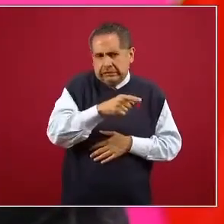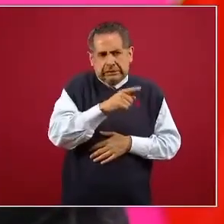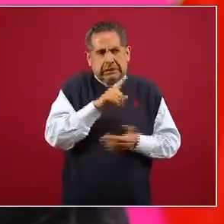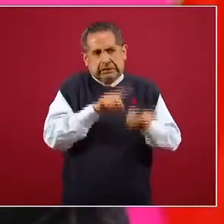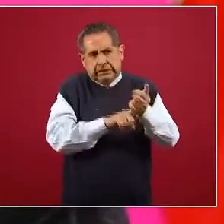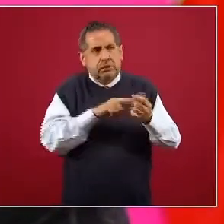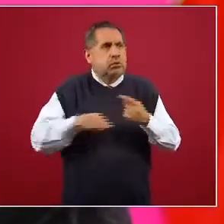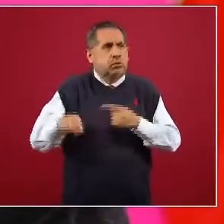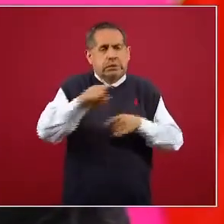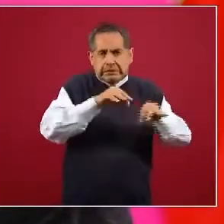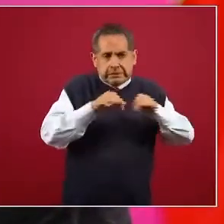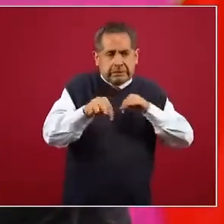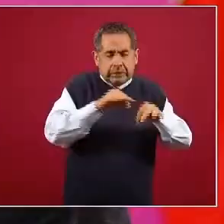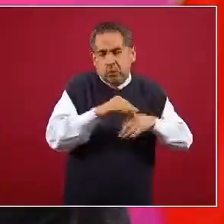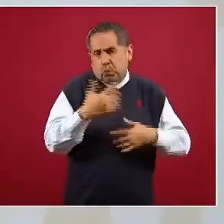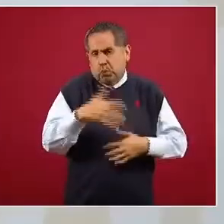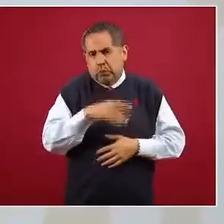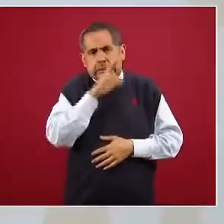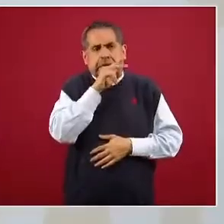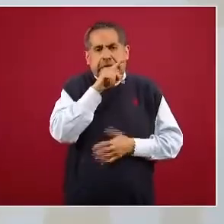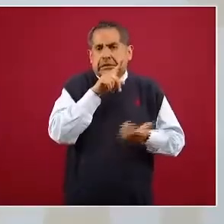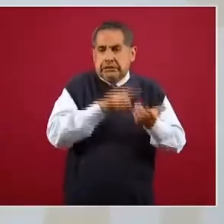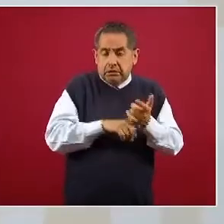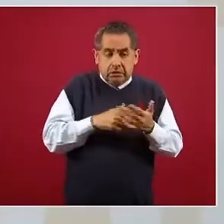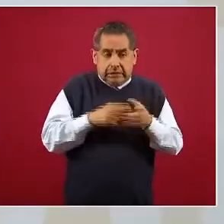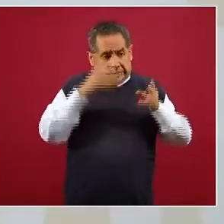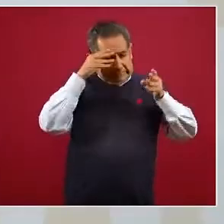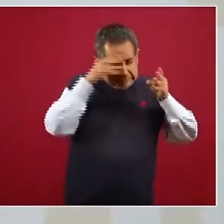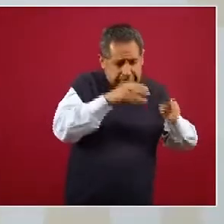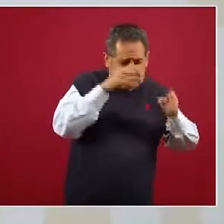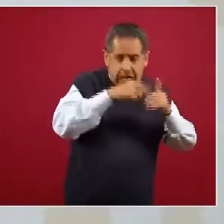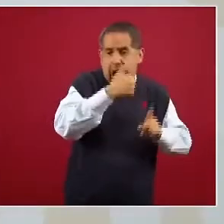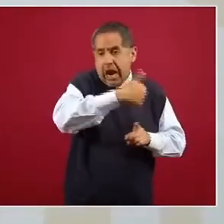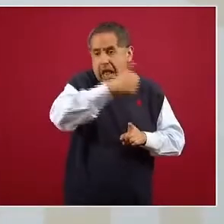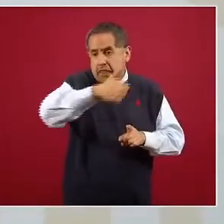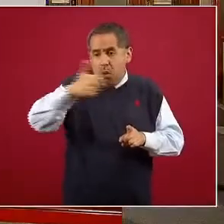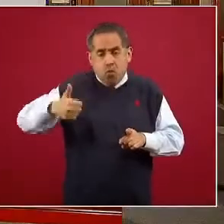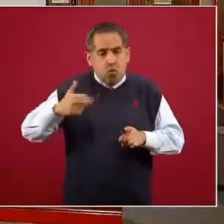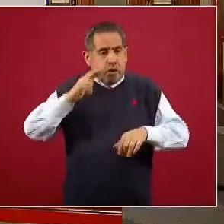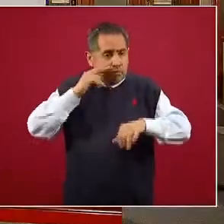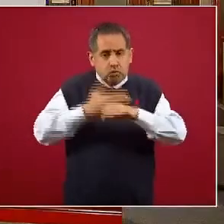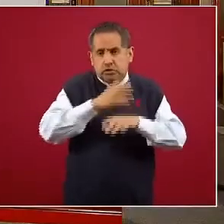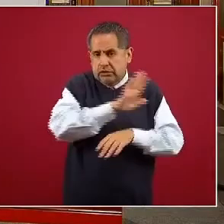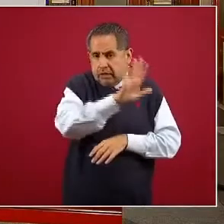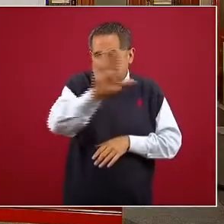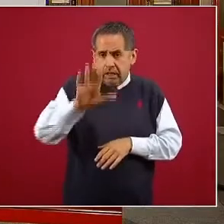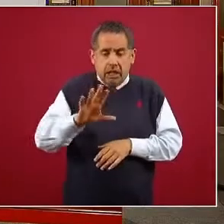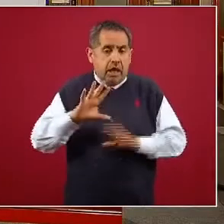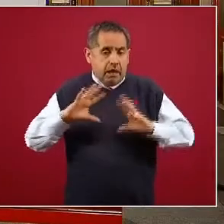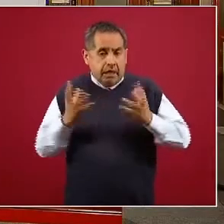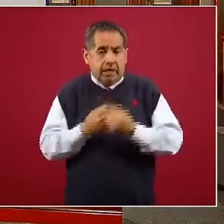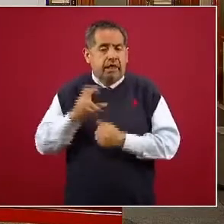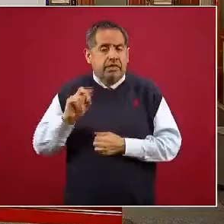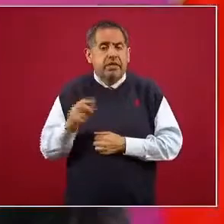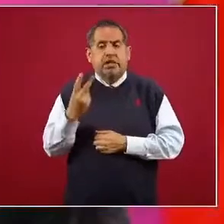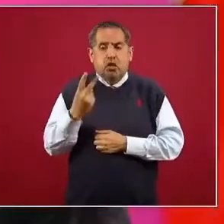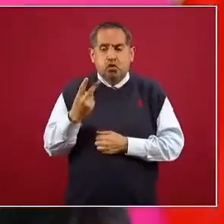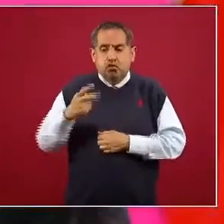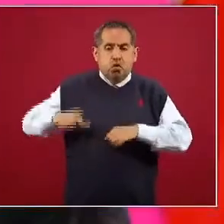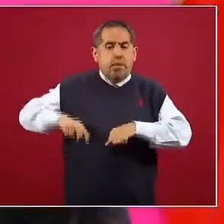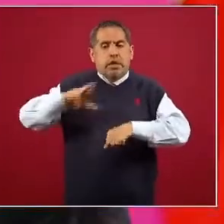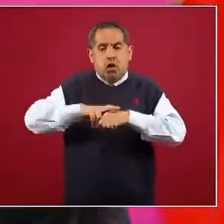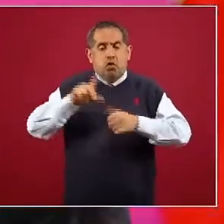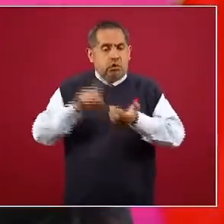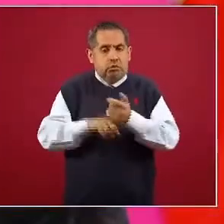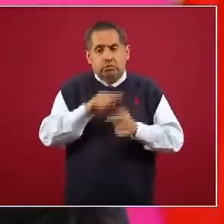reconocemos el trabajo tan valioso, tan dedicado, tan responsable que hacen los 32 titulares